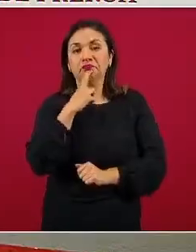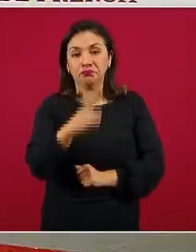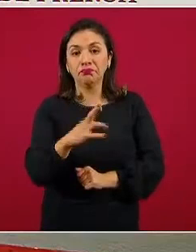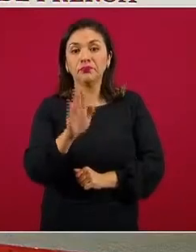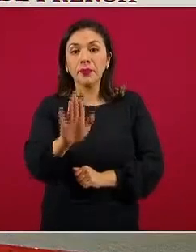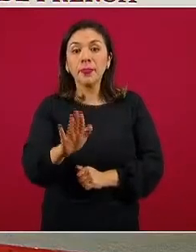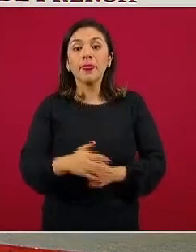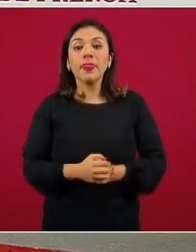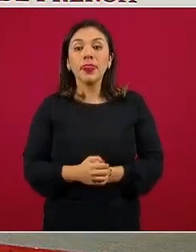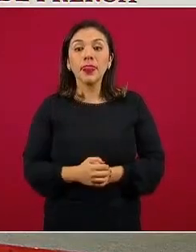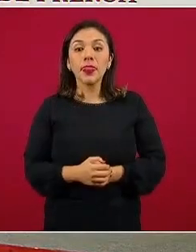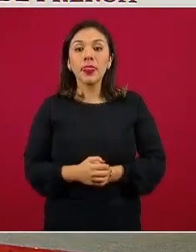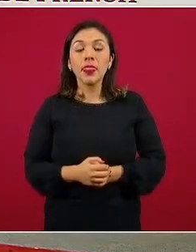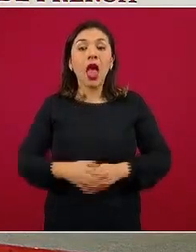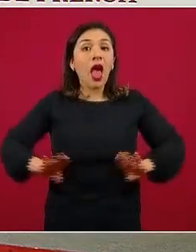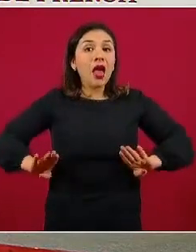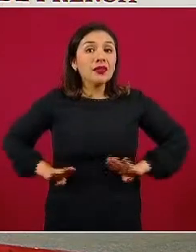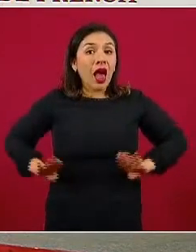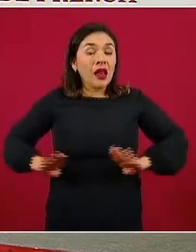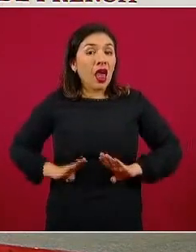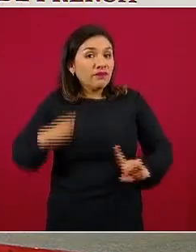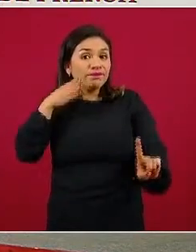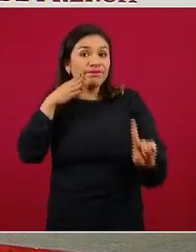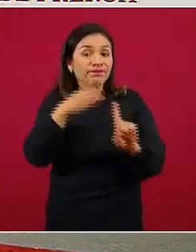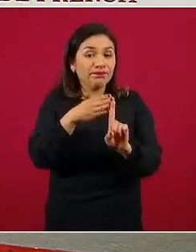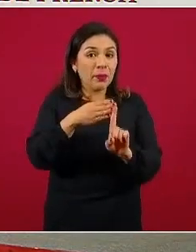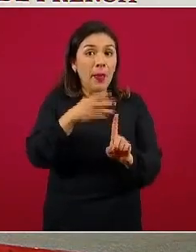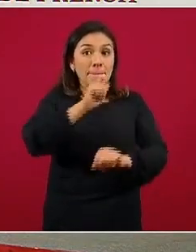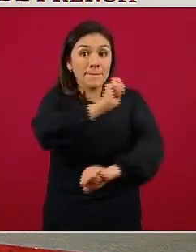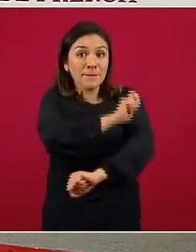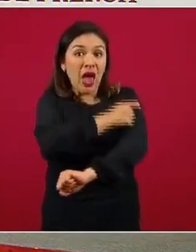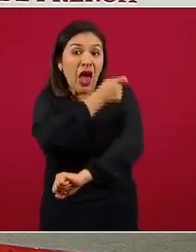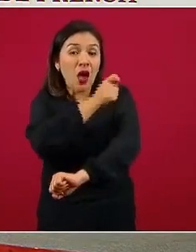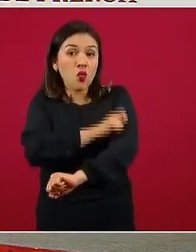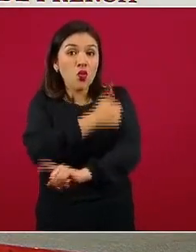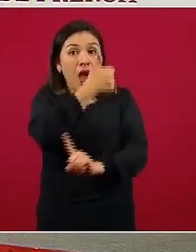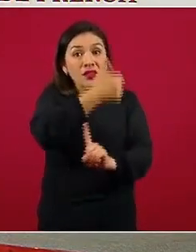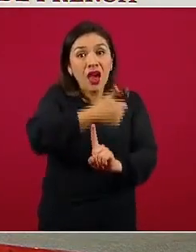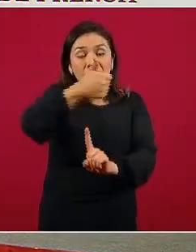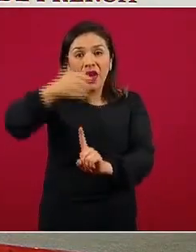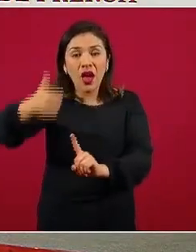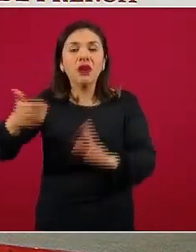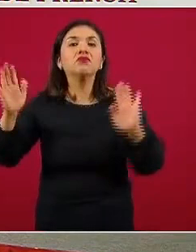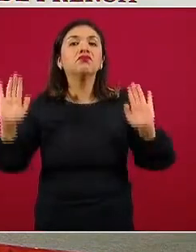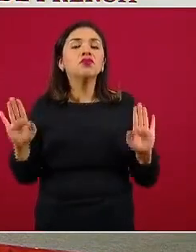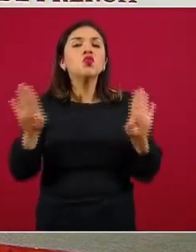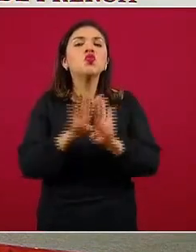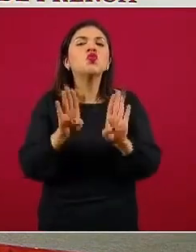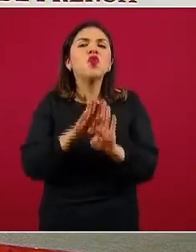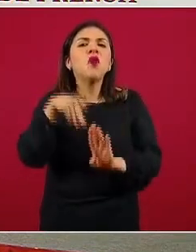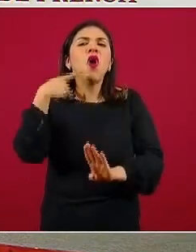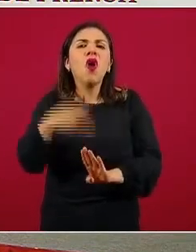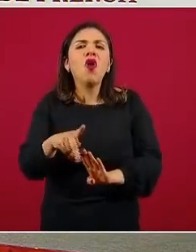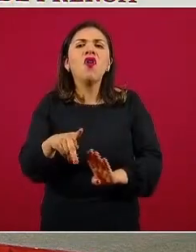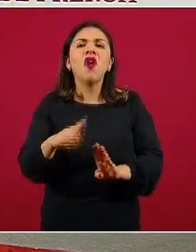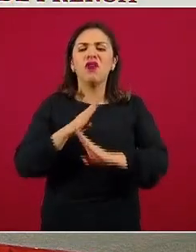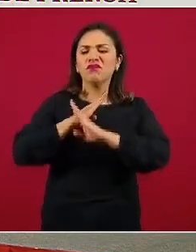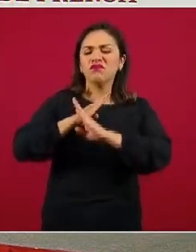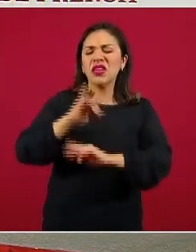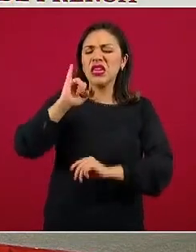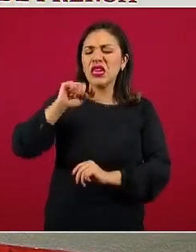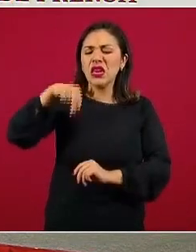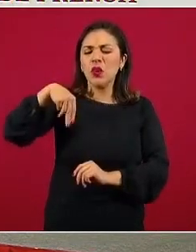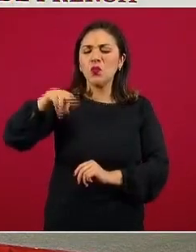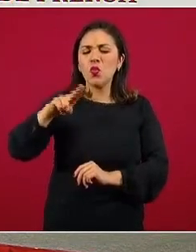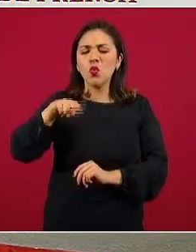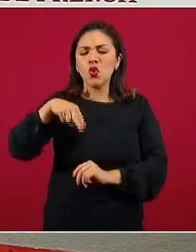preguntas. Las propiedades específicas de cada vacuna, precisamente en relación a su inmunogenicidad y